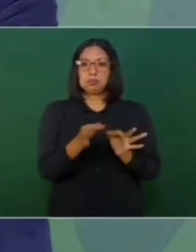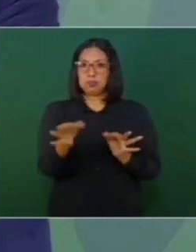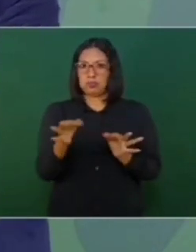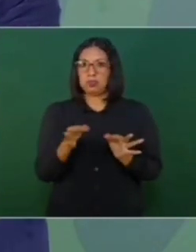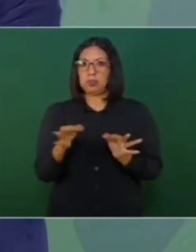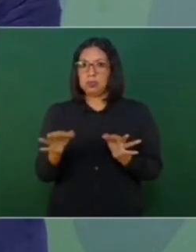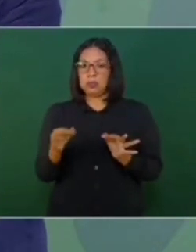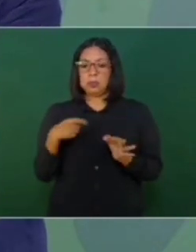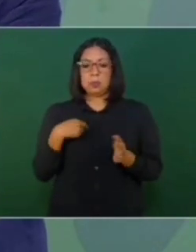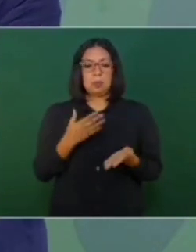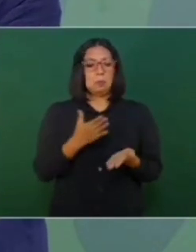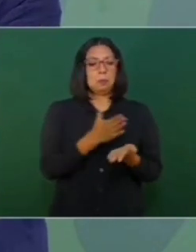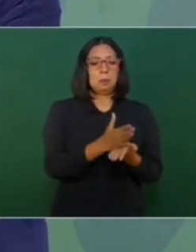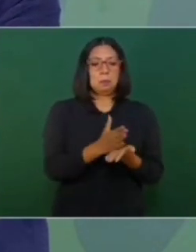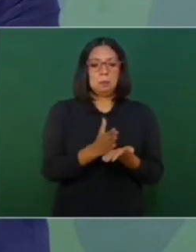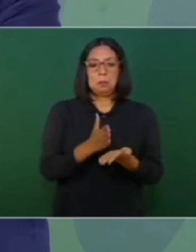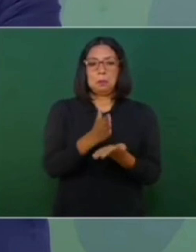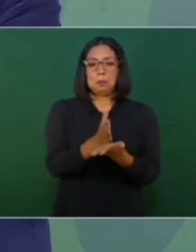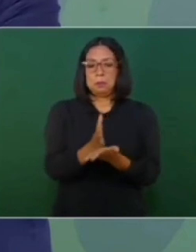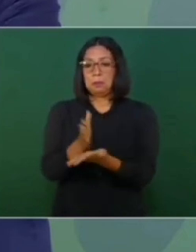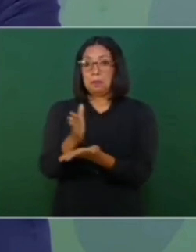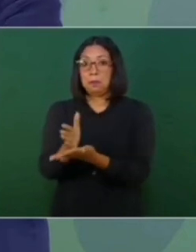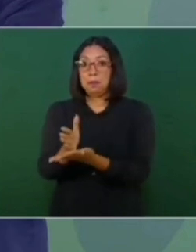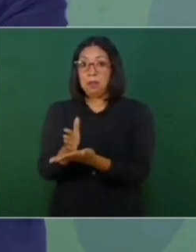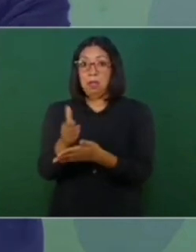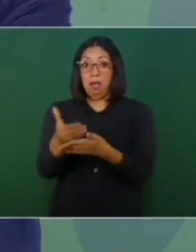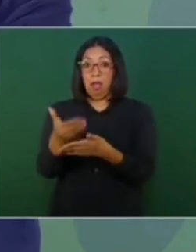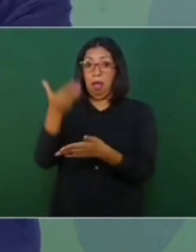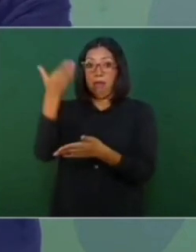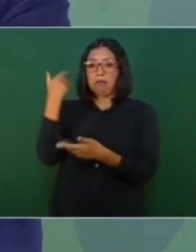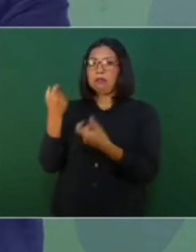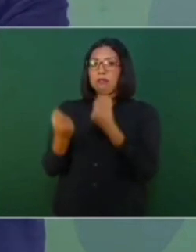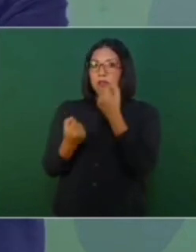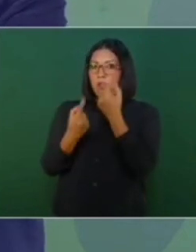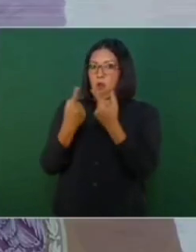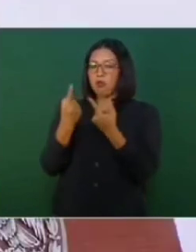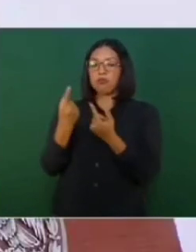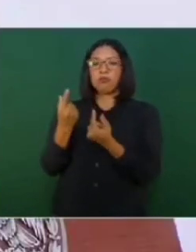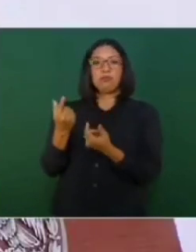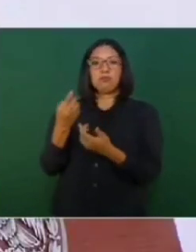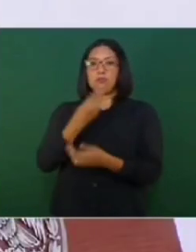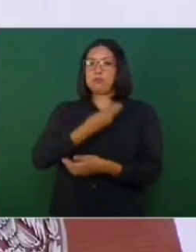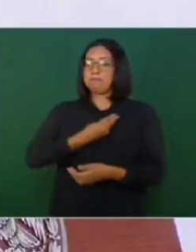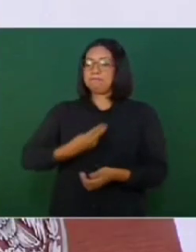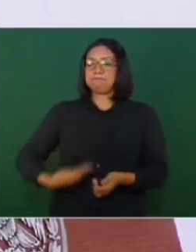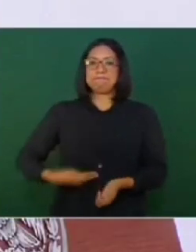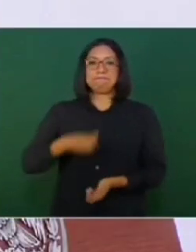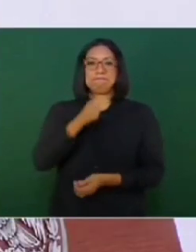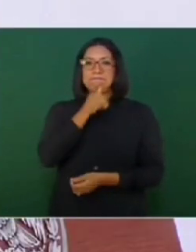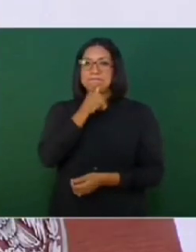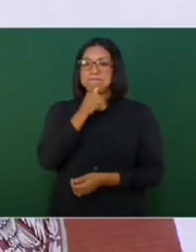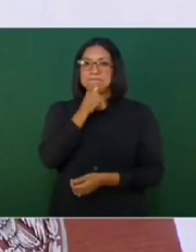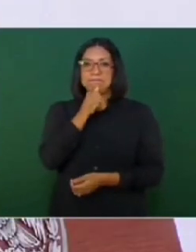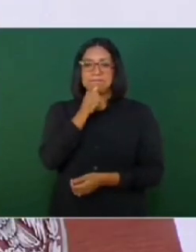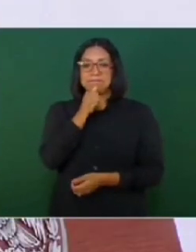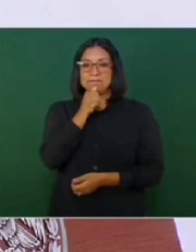algunos fueran municipios, porque se han venido creando, como